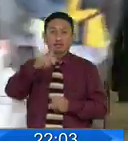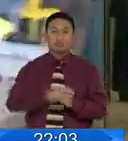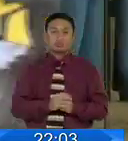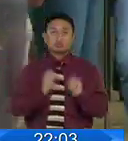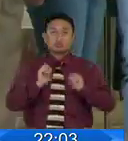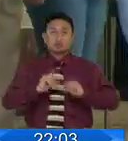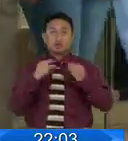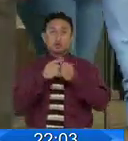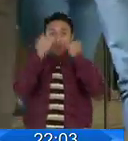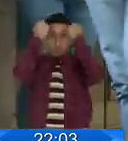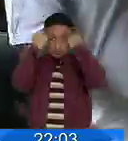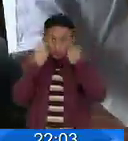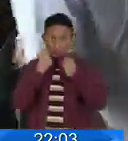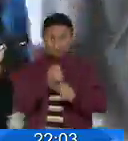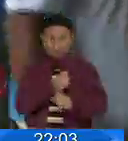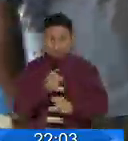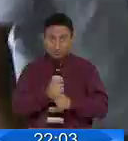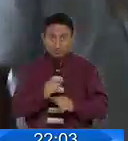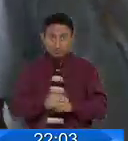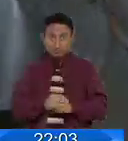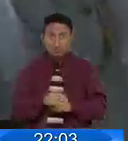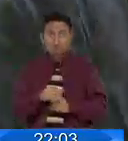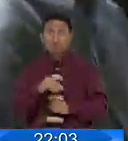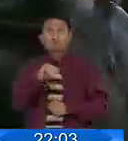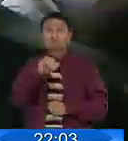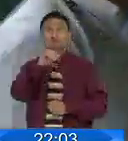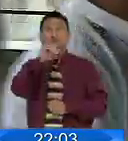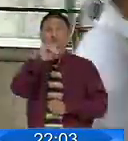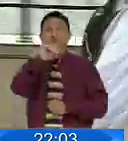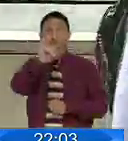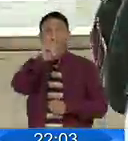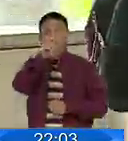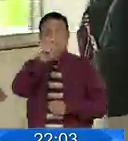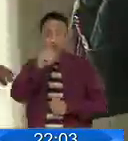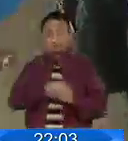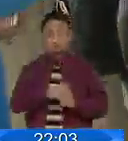a sabotaje y terrorismo, a Isa y Vargas se los investiga por tres delitos más.